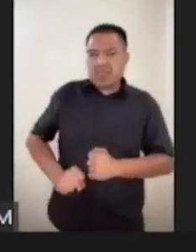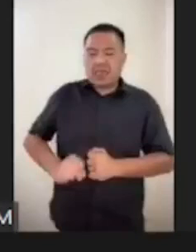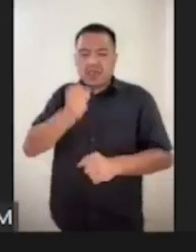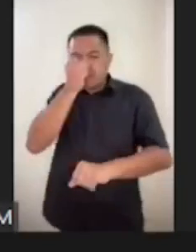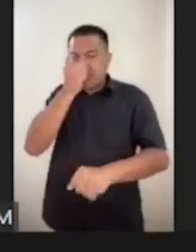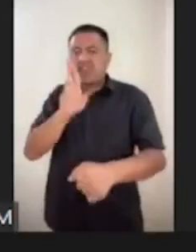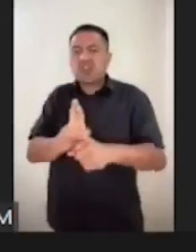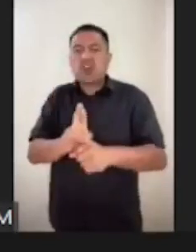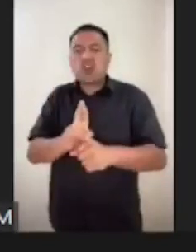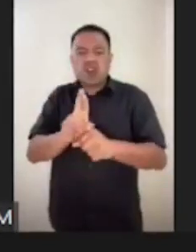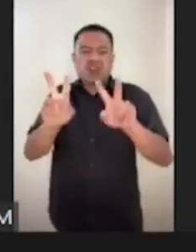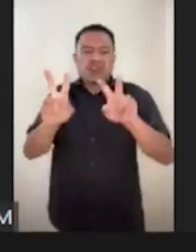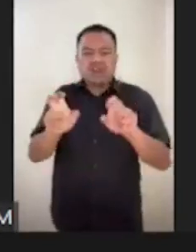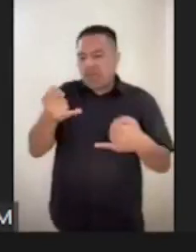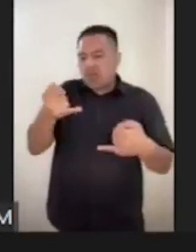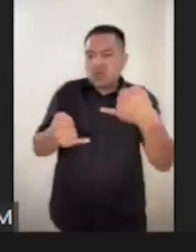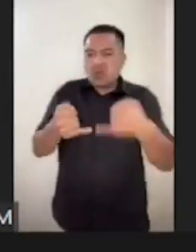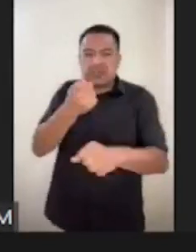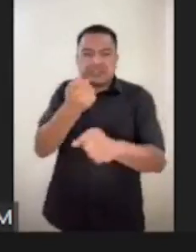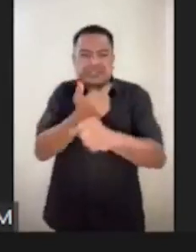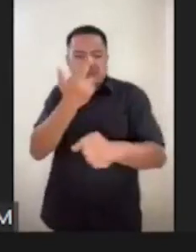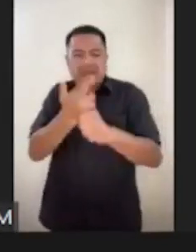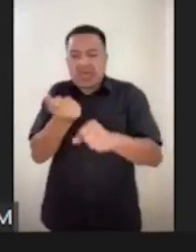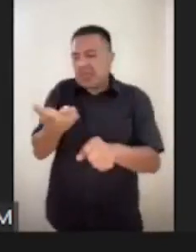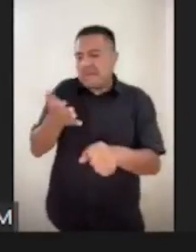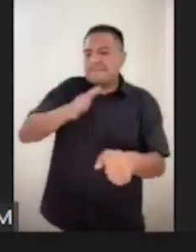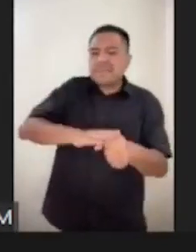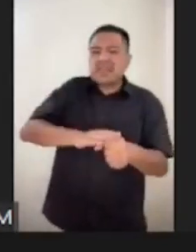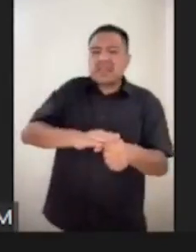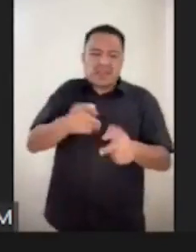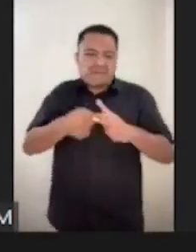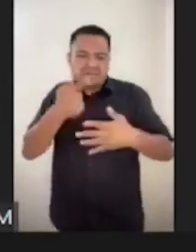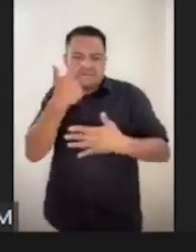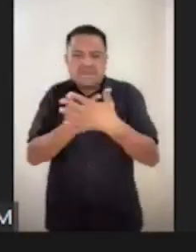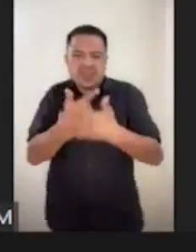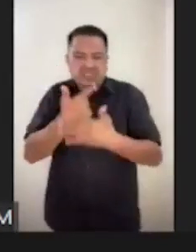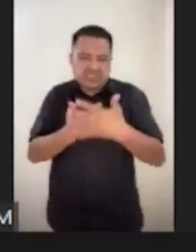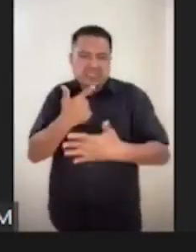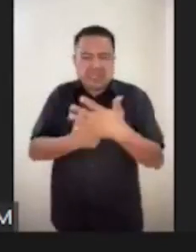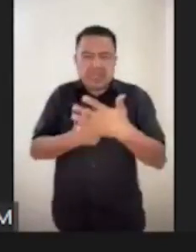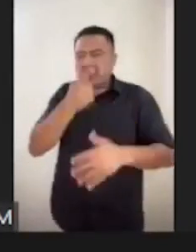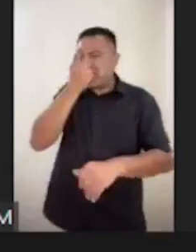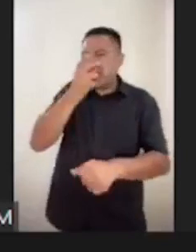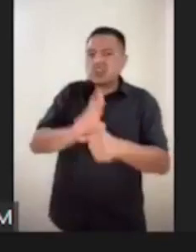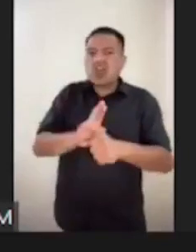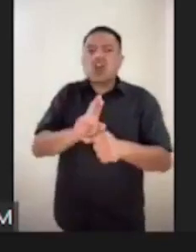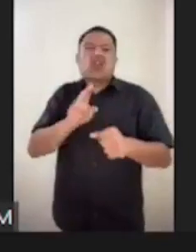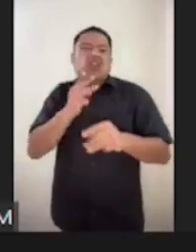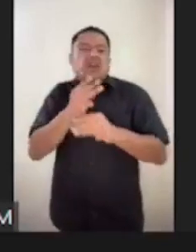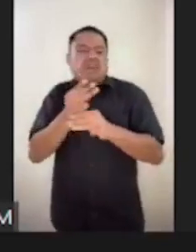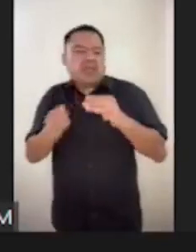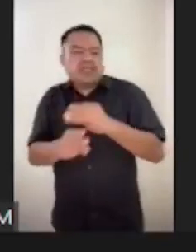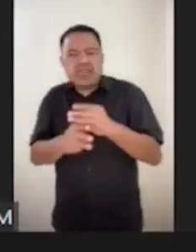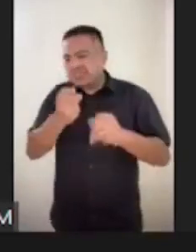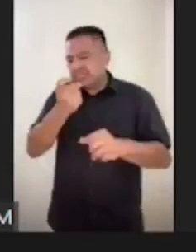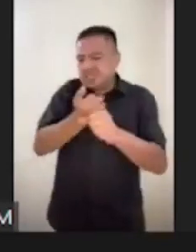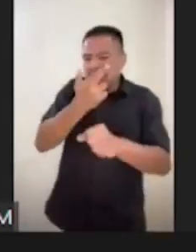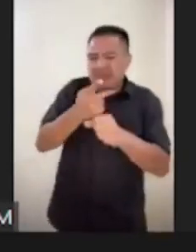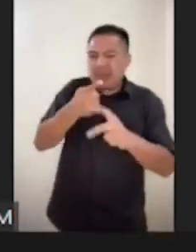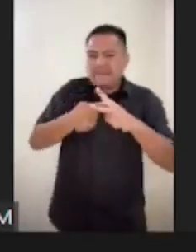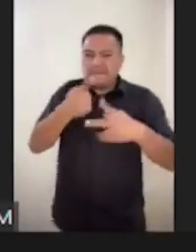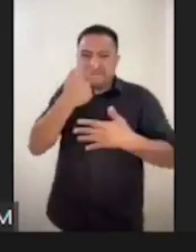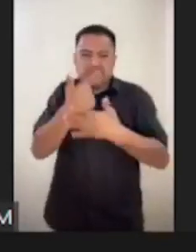asuntos jurídicos, la secretaria de Administración y Finanzas, el oficial mayor, el director de recursos materiales y la secretaria de Finanzas y